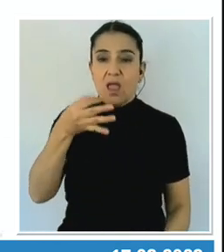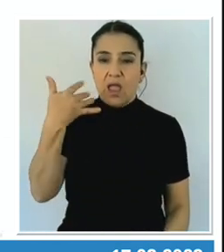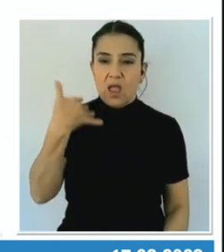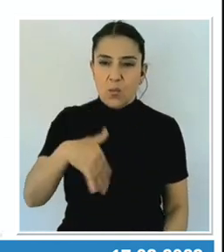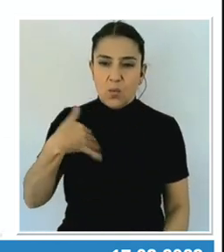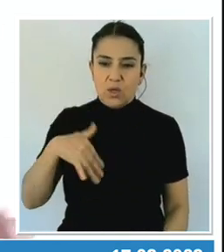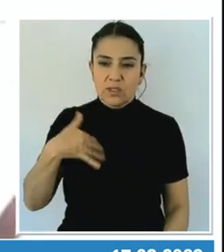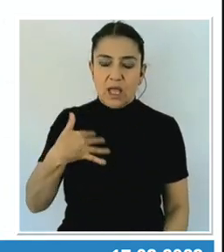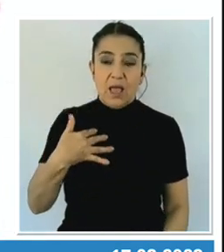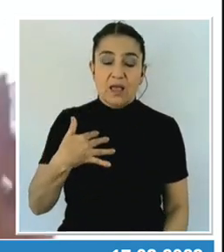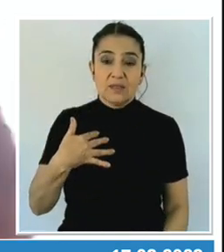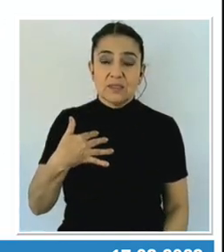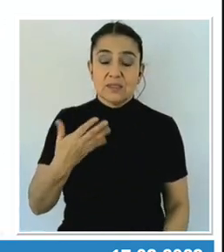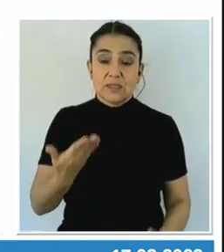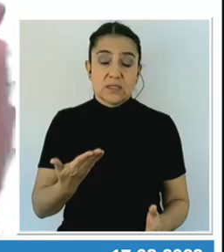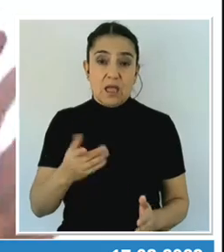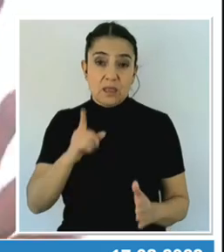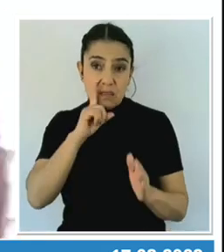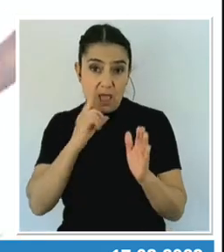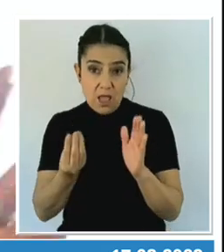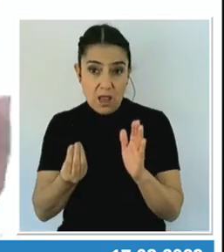en la constitucionalización de este,